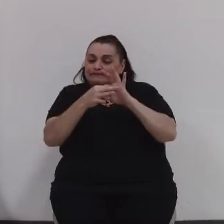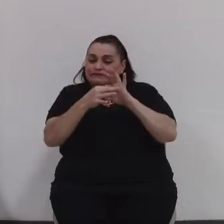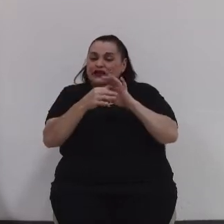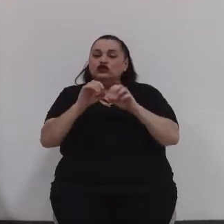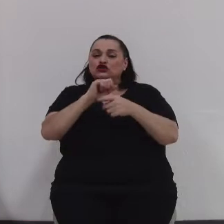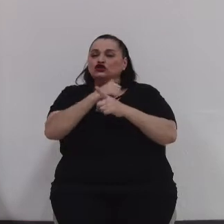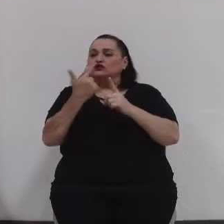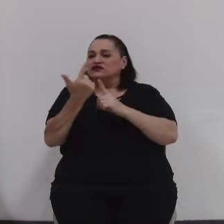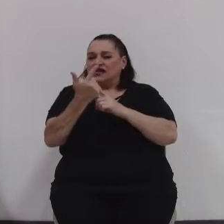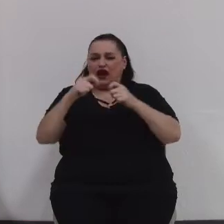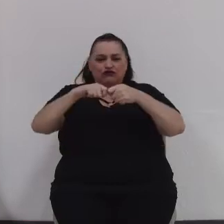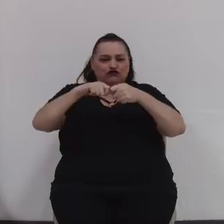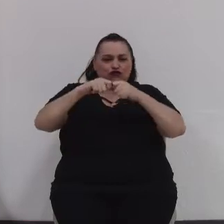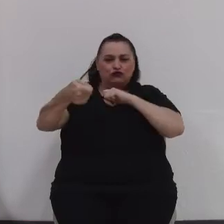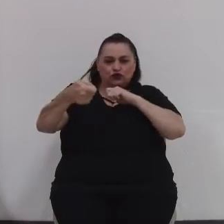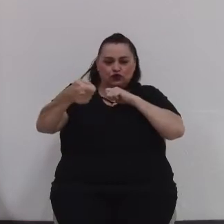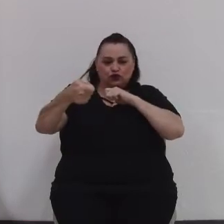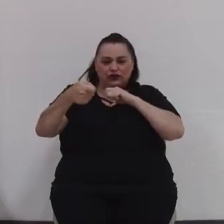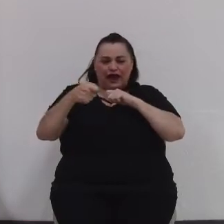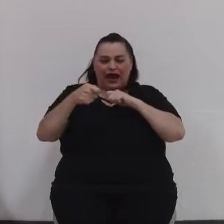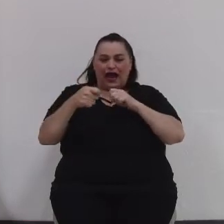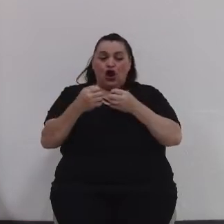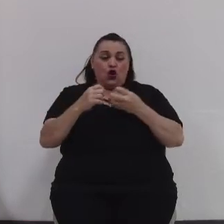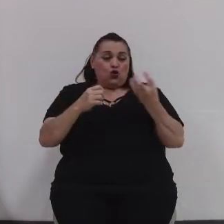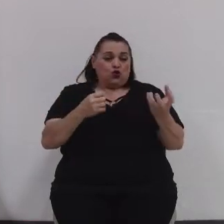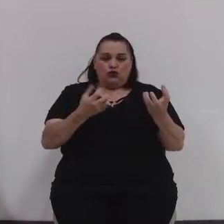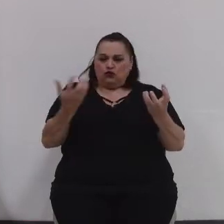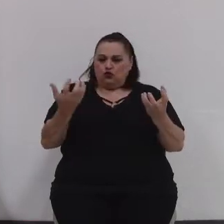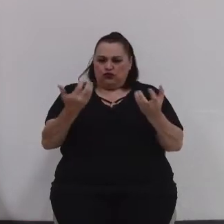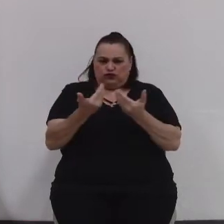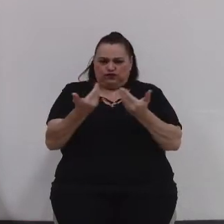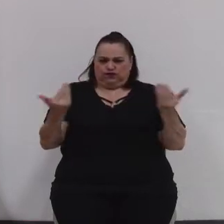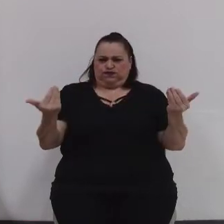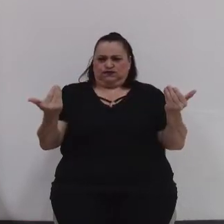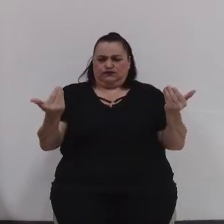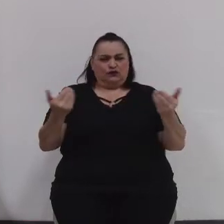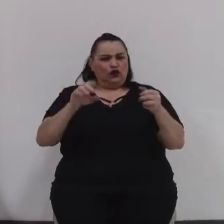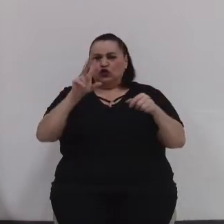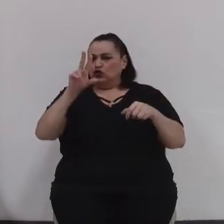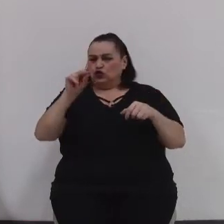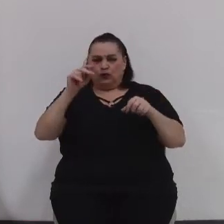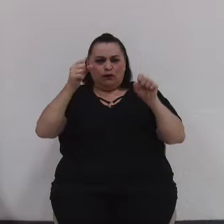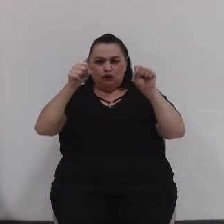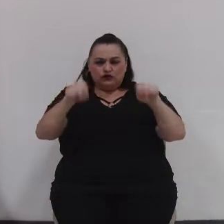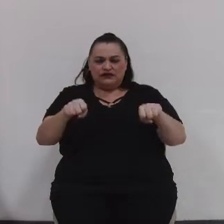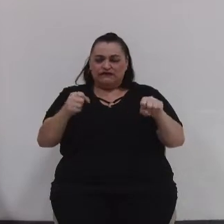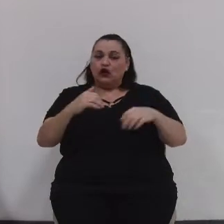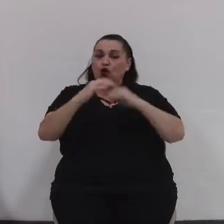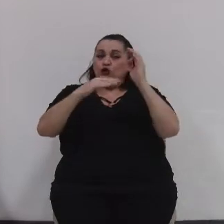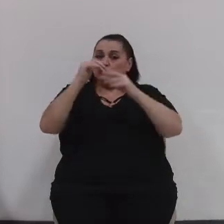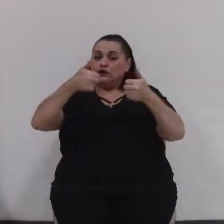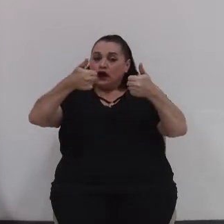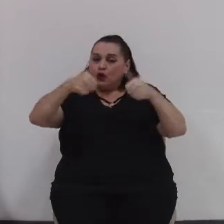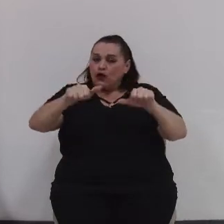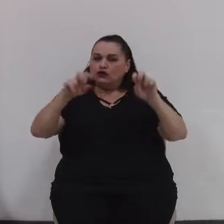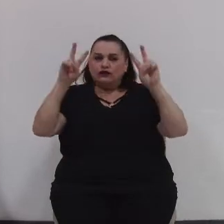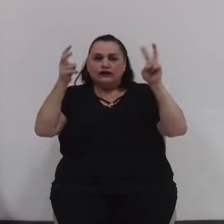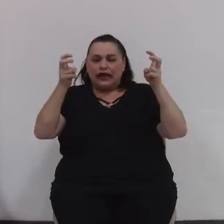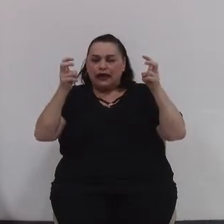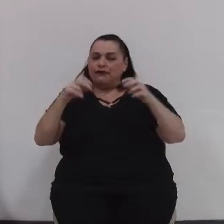cohesión, al atrincheramiento de grupos, a la imposibilidad de construir acuerdos sobre temas fundamentales, aun